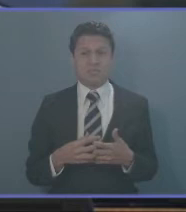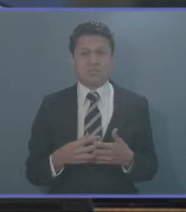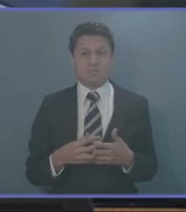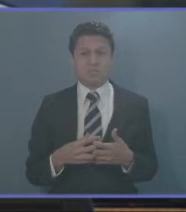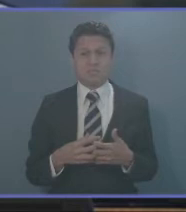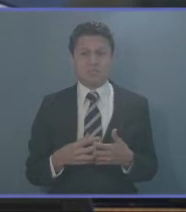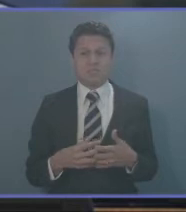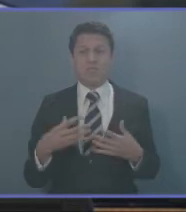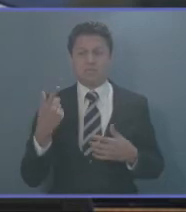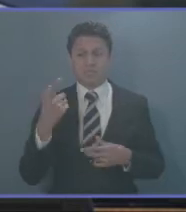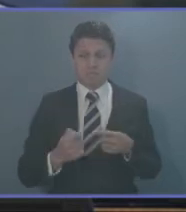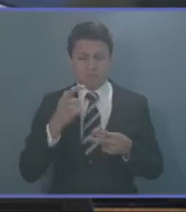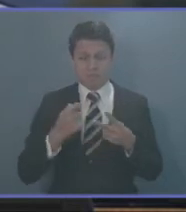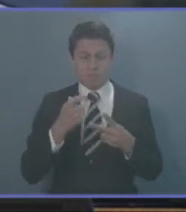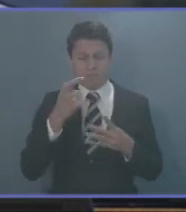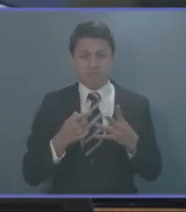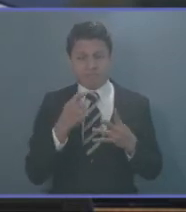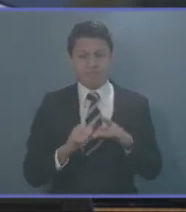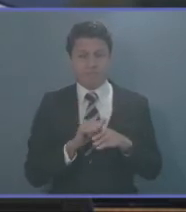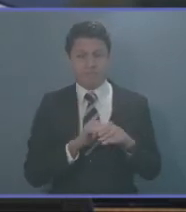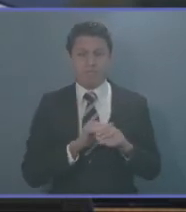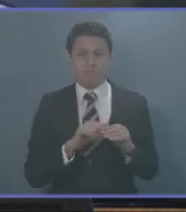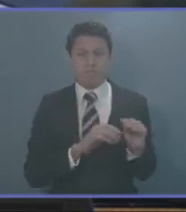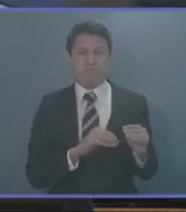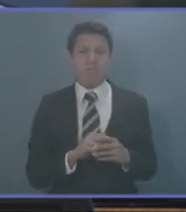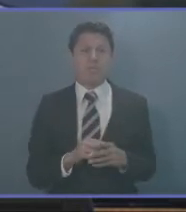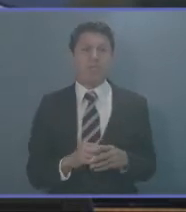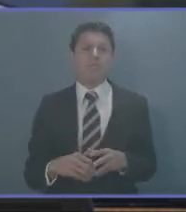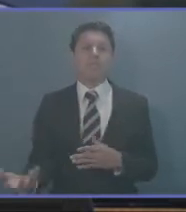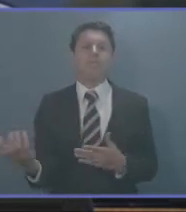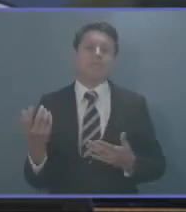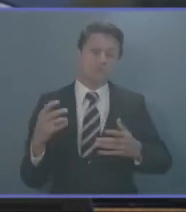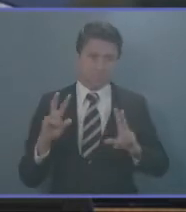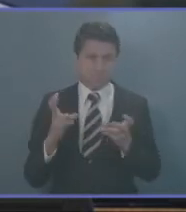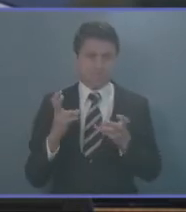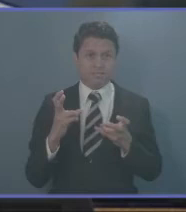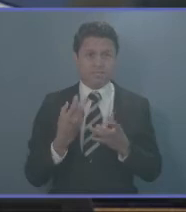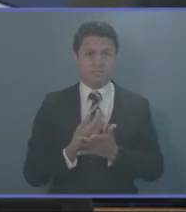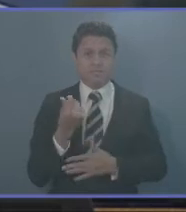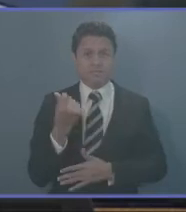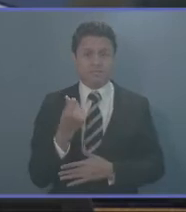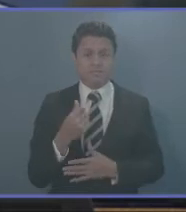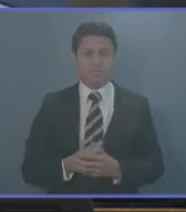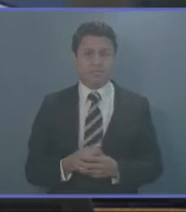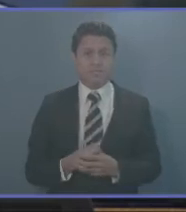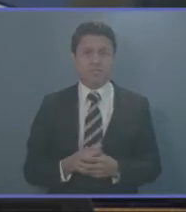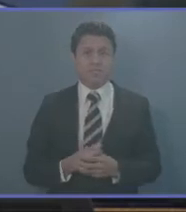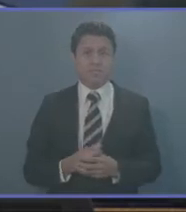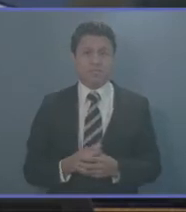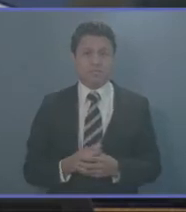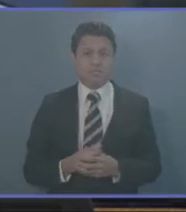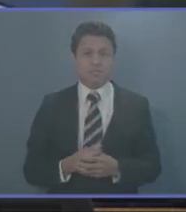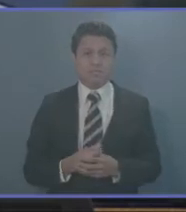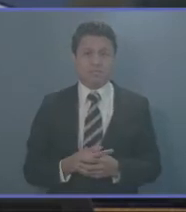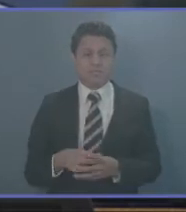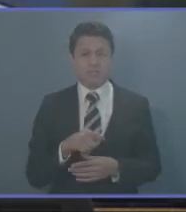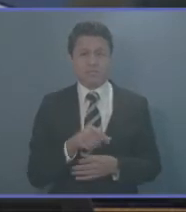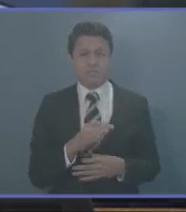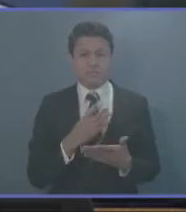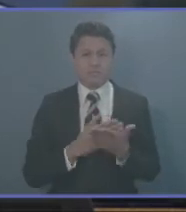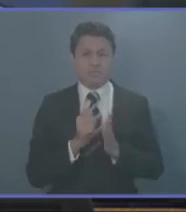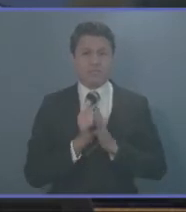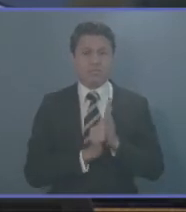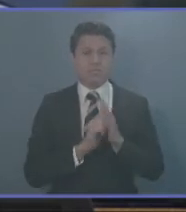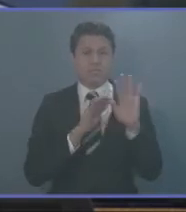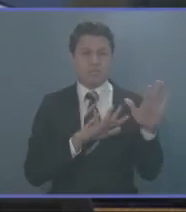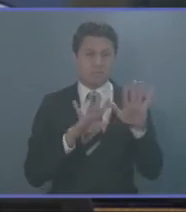$16 mensuales por el ejercicio fiscal de la actividad económica. B. Hoteles, actoteles y estadías. Artículo